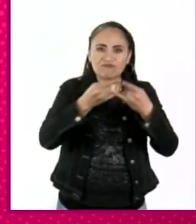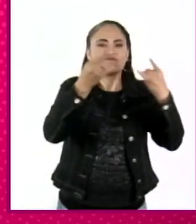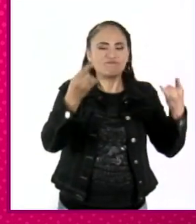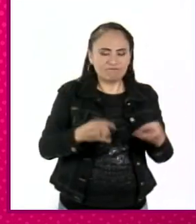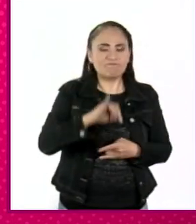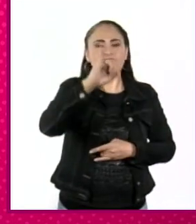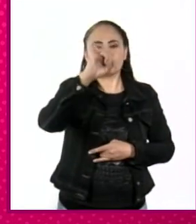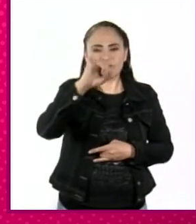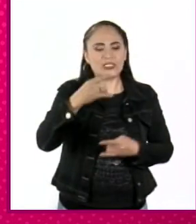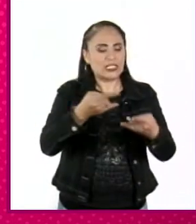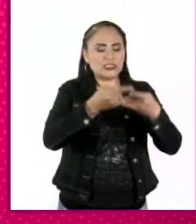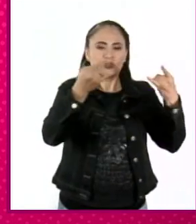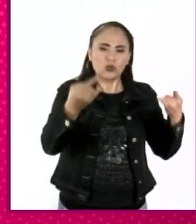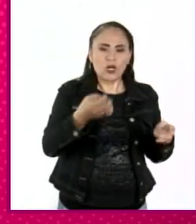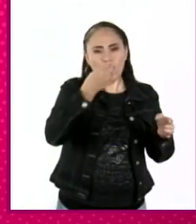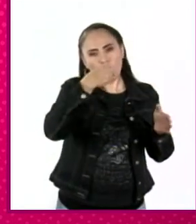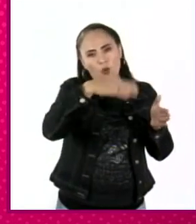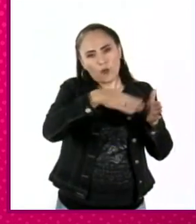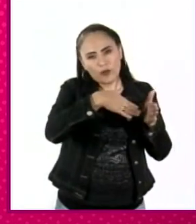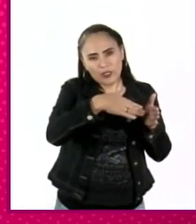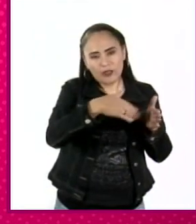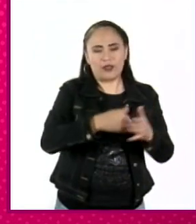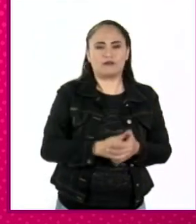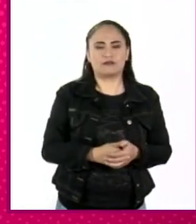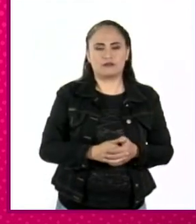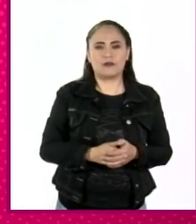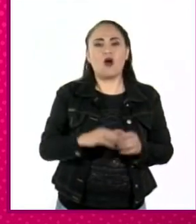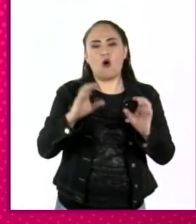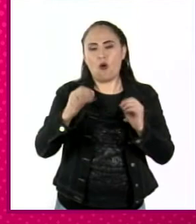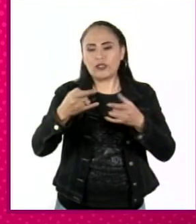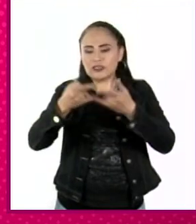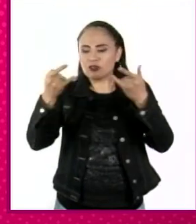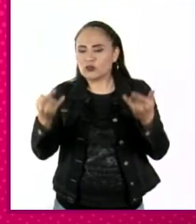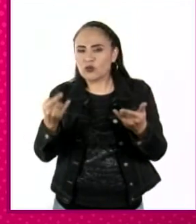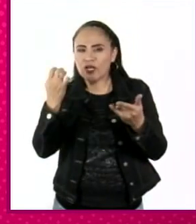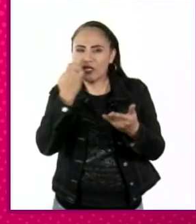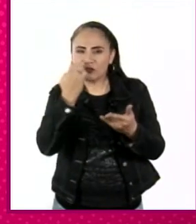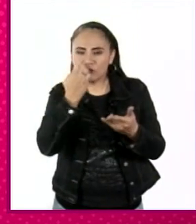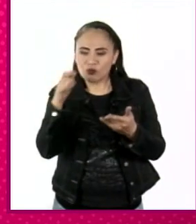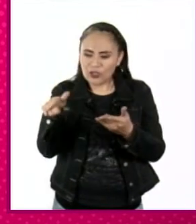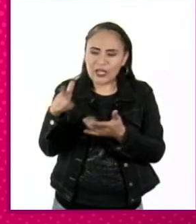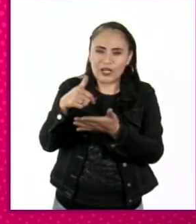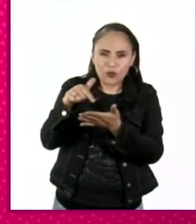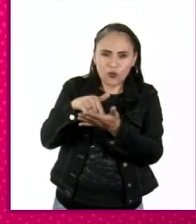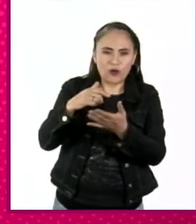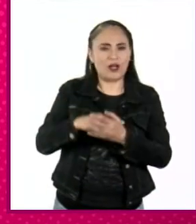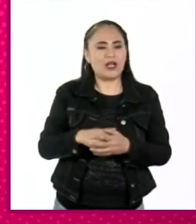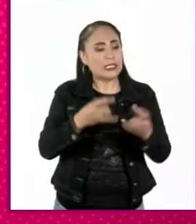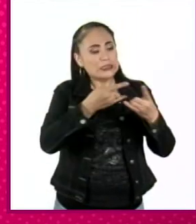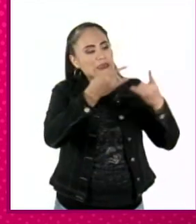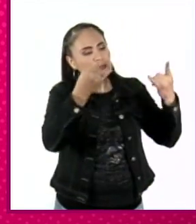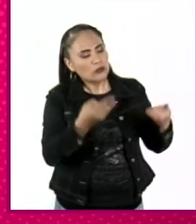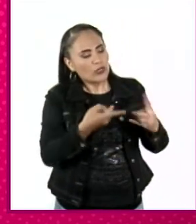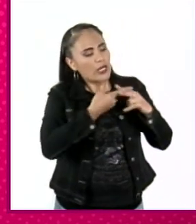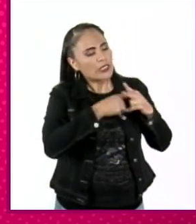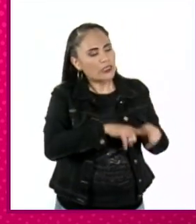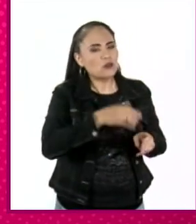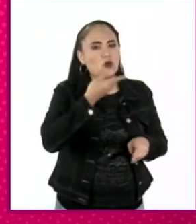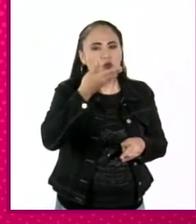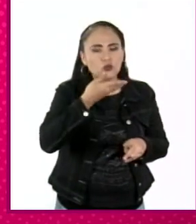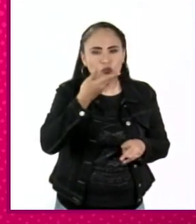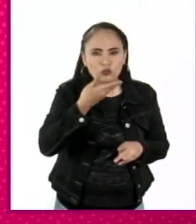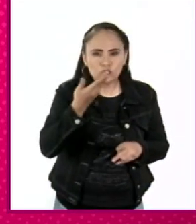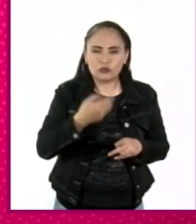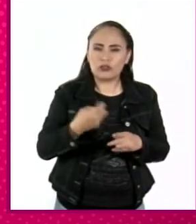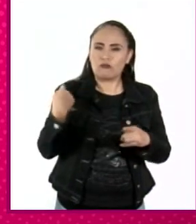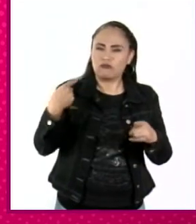la historia de la gastronomía, la historia de la escuela, la historia de las tradiciones, etcétera, etcétera,